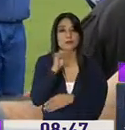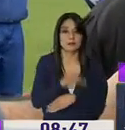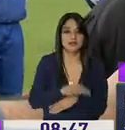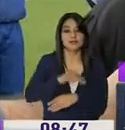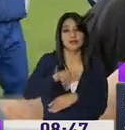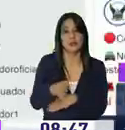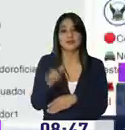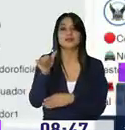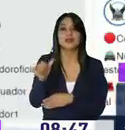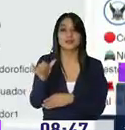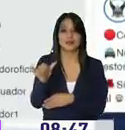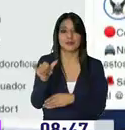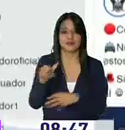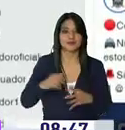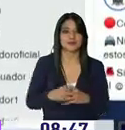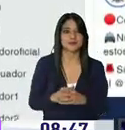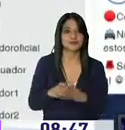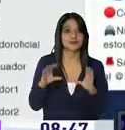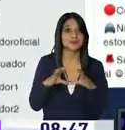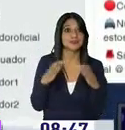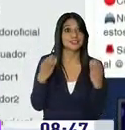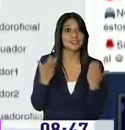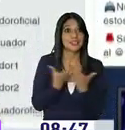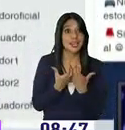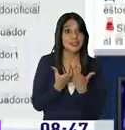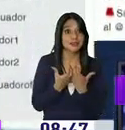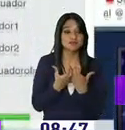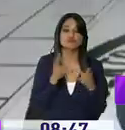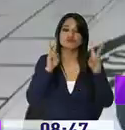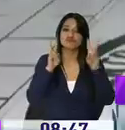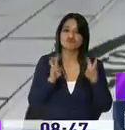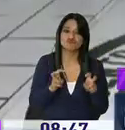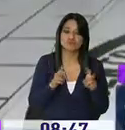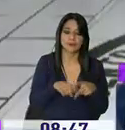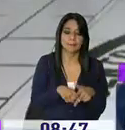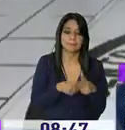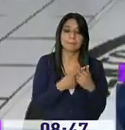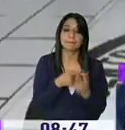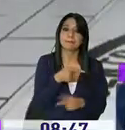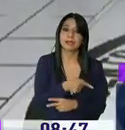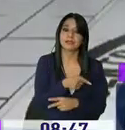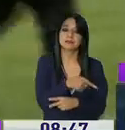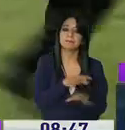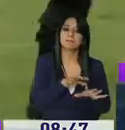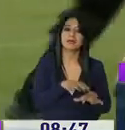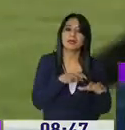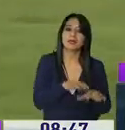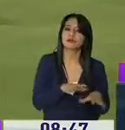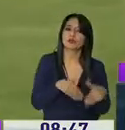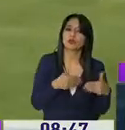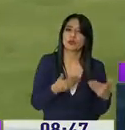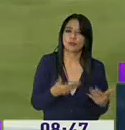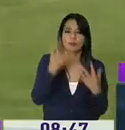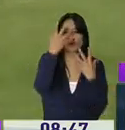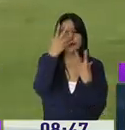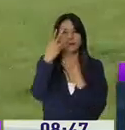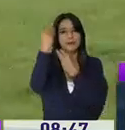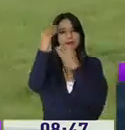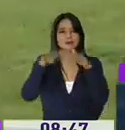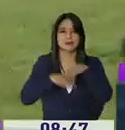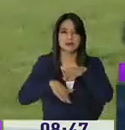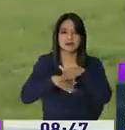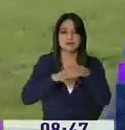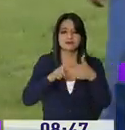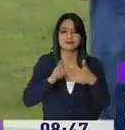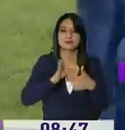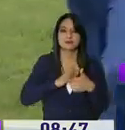jueves y sábado. Las clases fueron apuntadas a temas como origen y comportamiento de los perros, obediencia básica del animal, técnicas